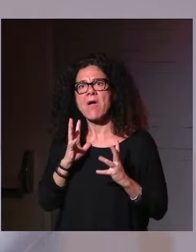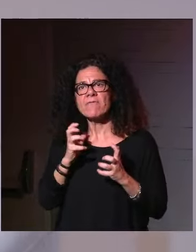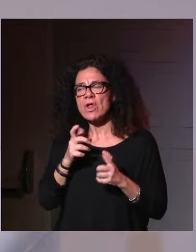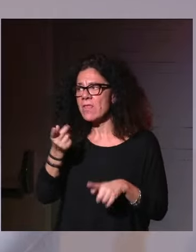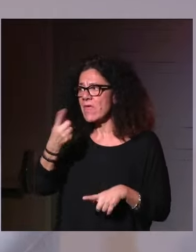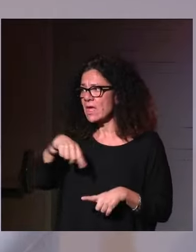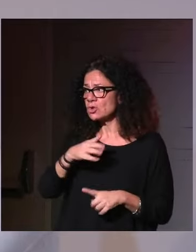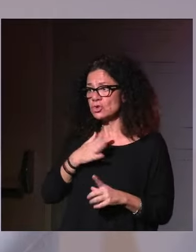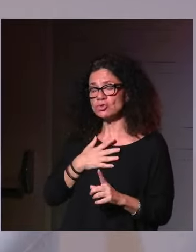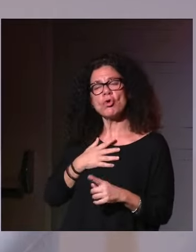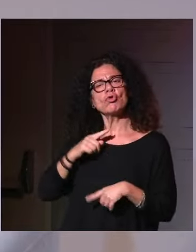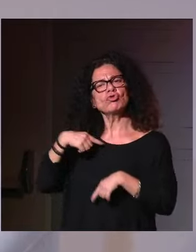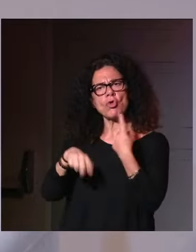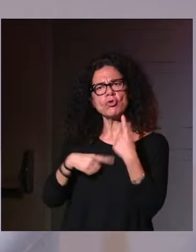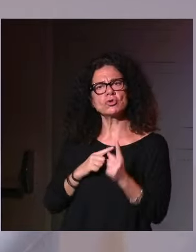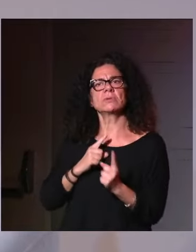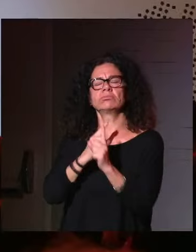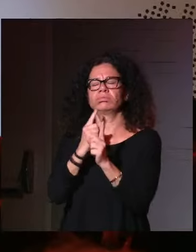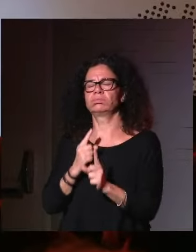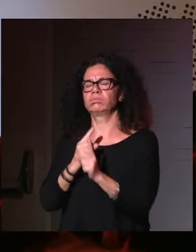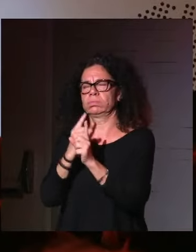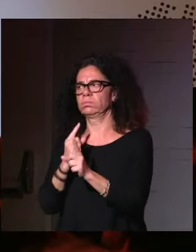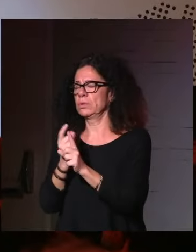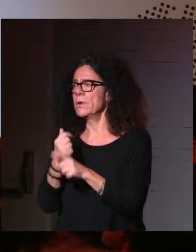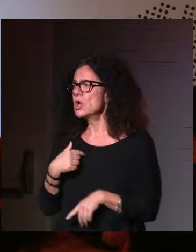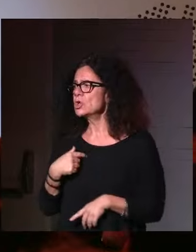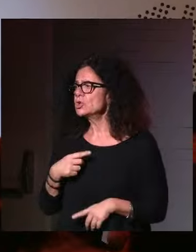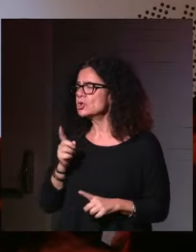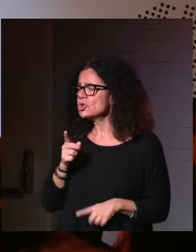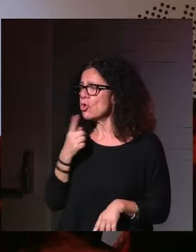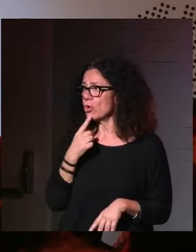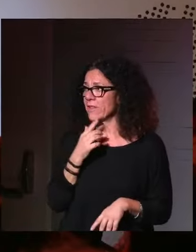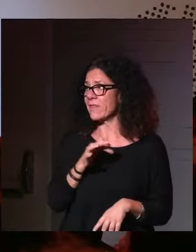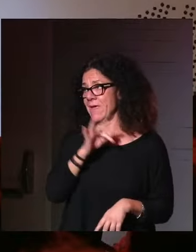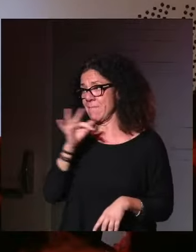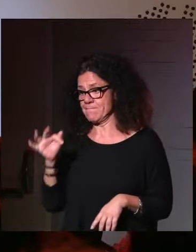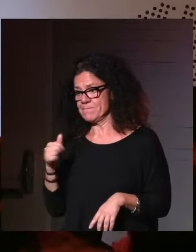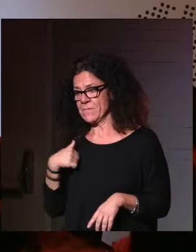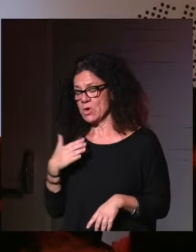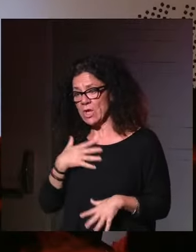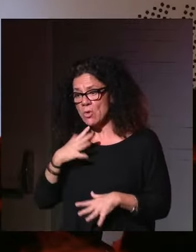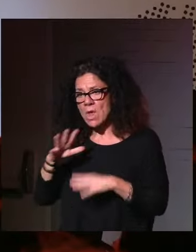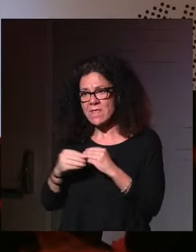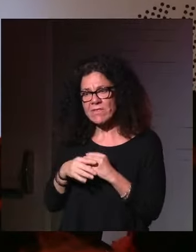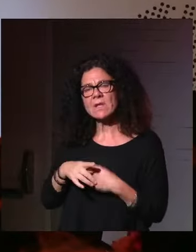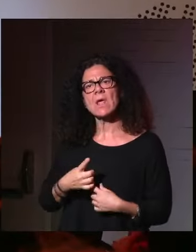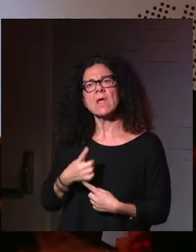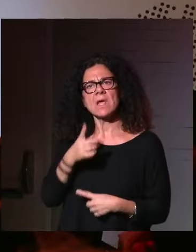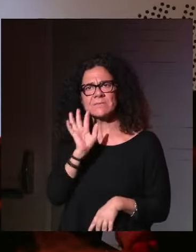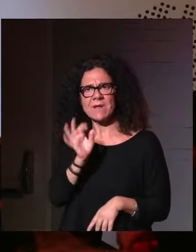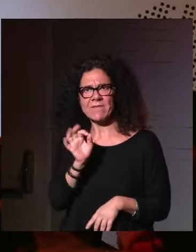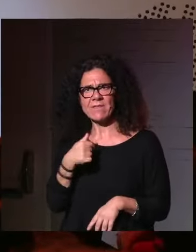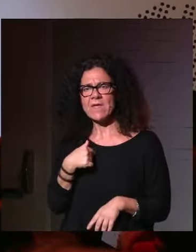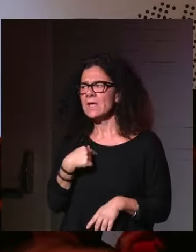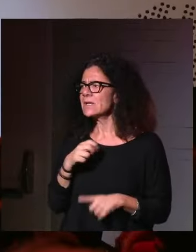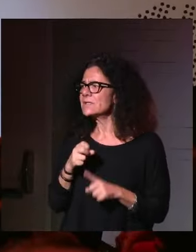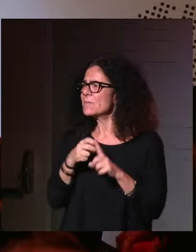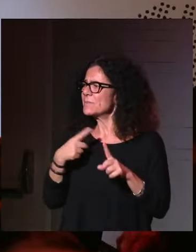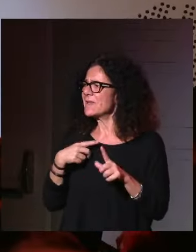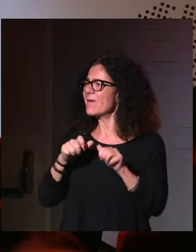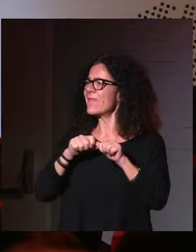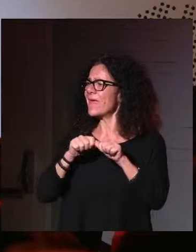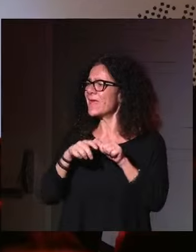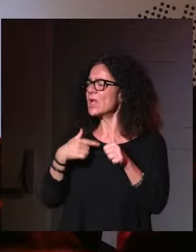que nos enfrentamos todos los días yo sobre lo que dice maca quería Añadir que o sea es verdad el periodismo que no tiene perspectiva de género es un